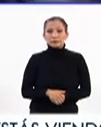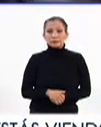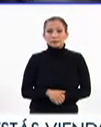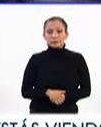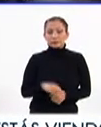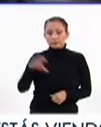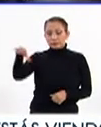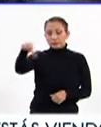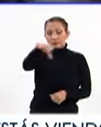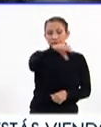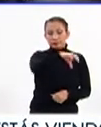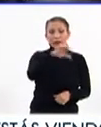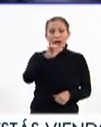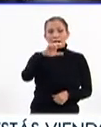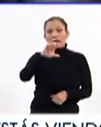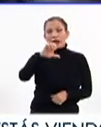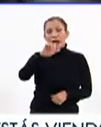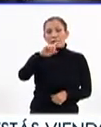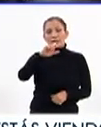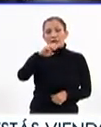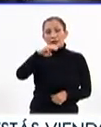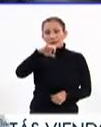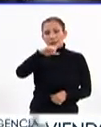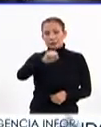las academias.